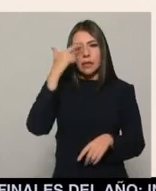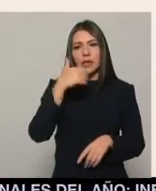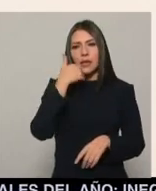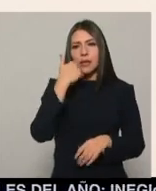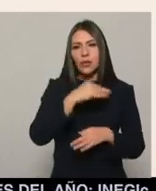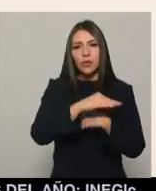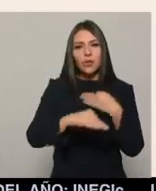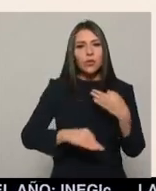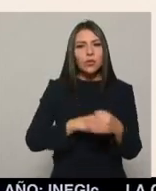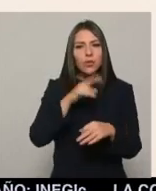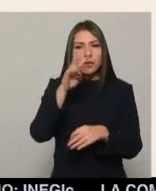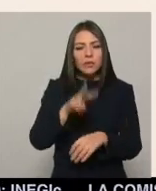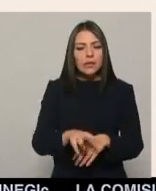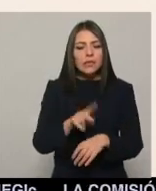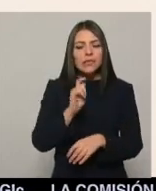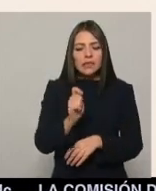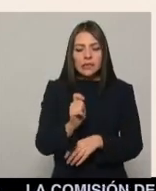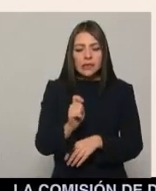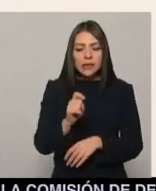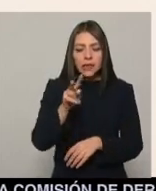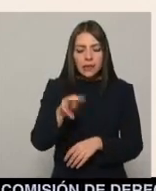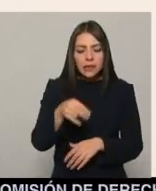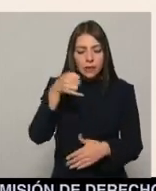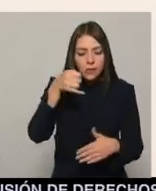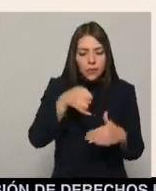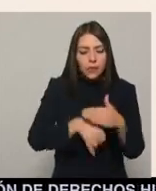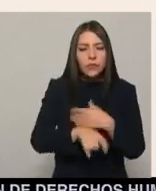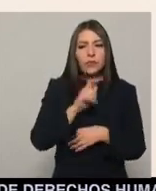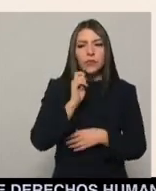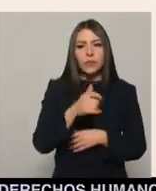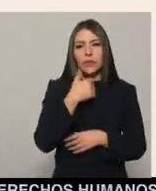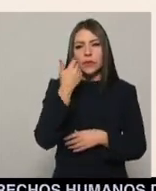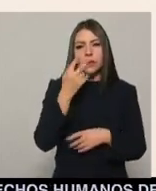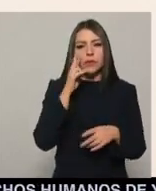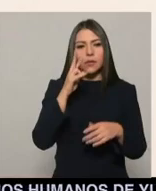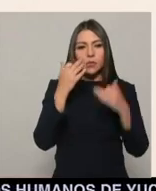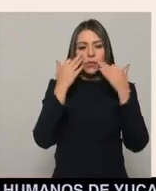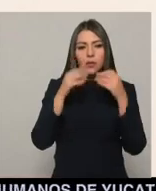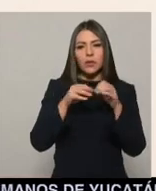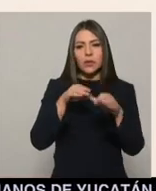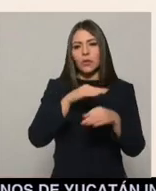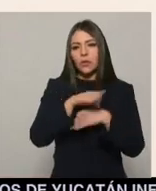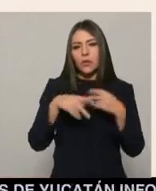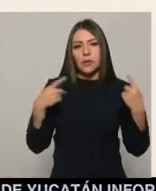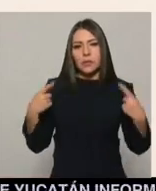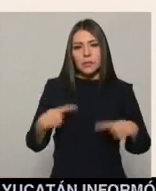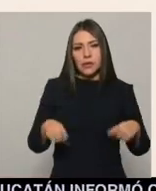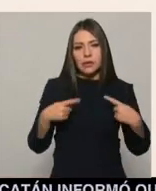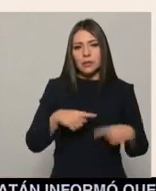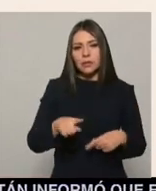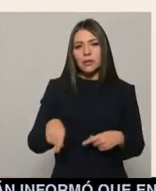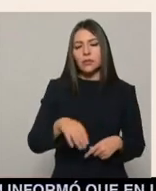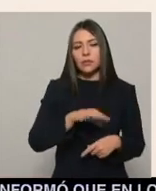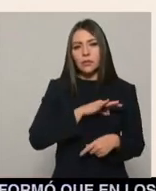¿no? de lo que realmente significan detrás, y queremos ponerlo accesible a toda la gente, a la sociedad civil, para que pueda hacer con ello lo que